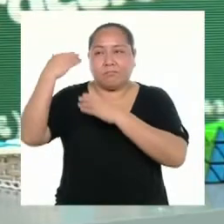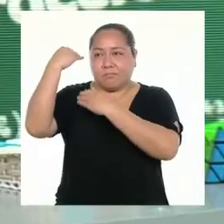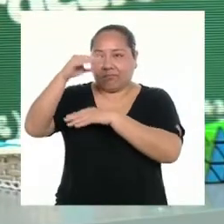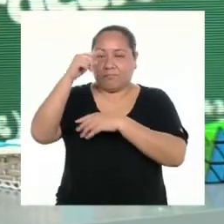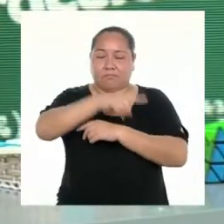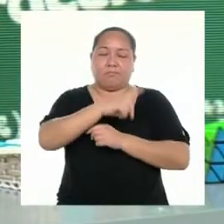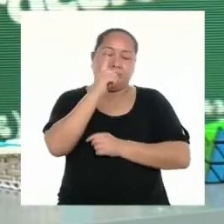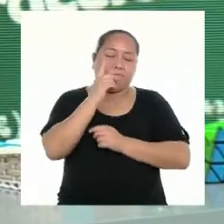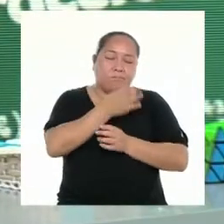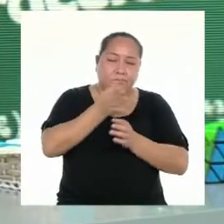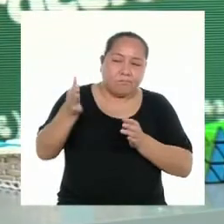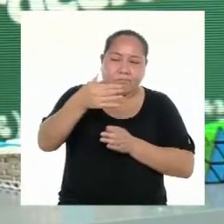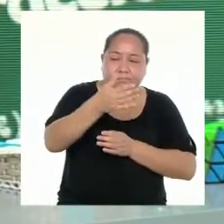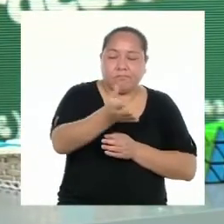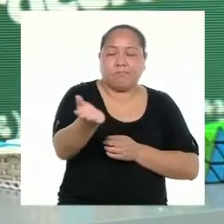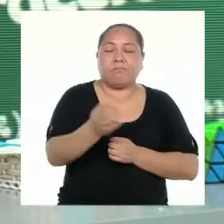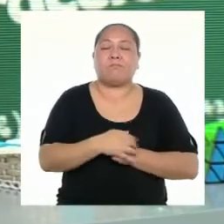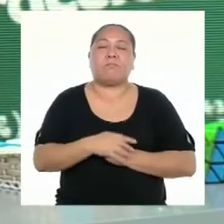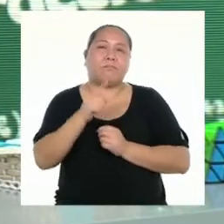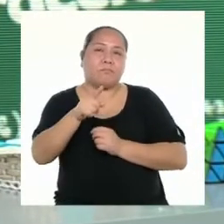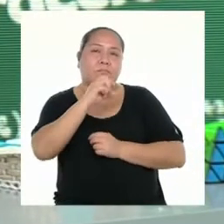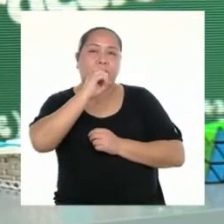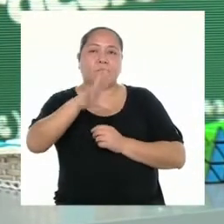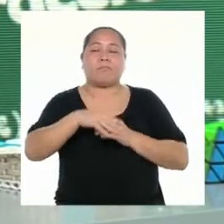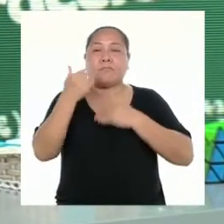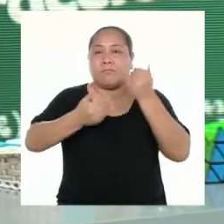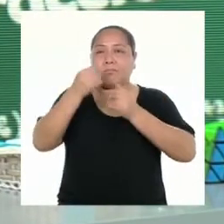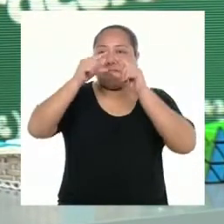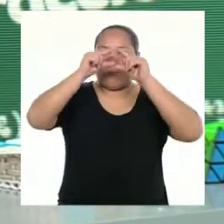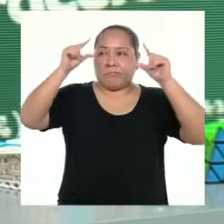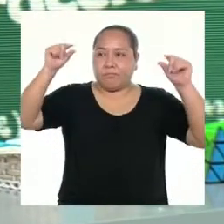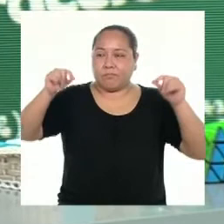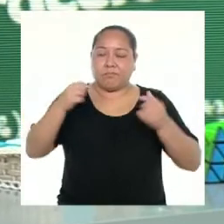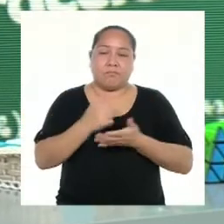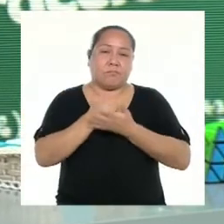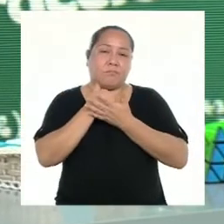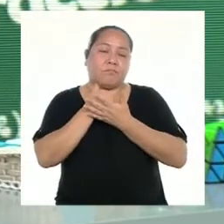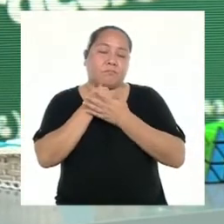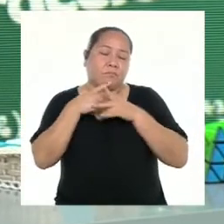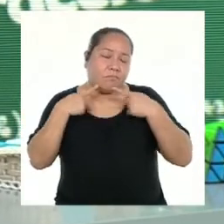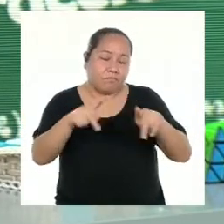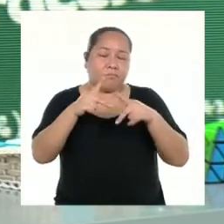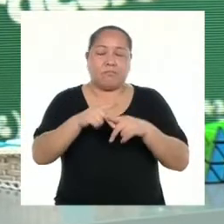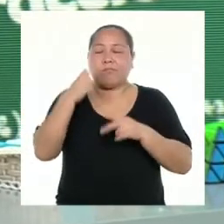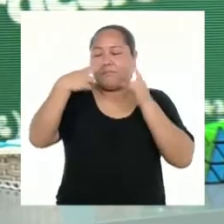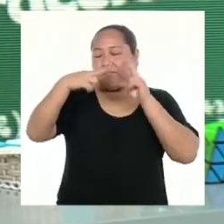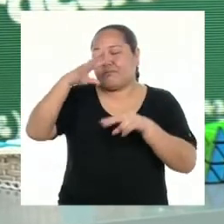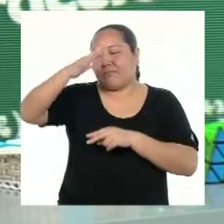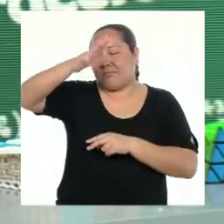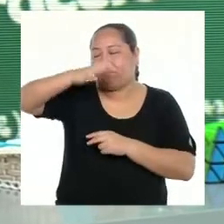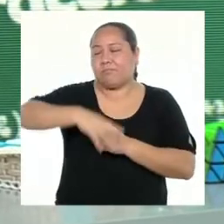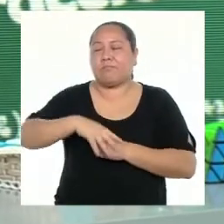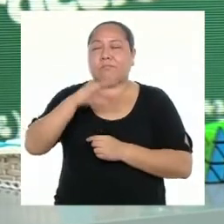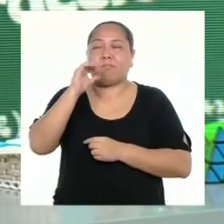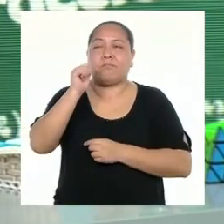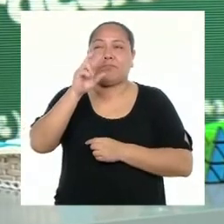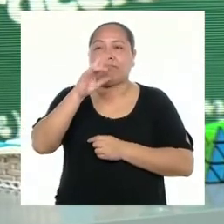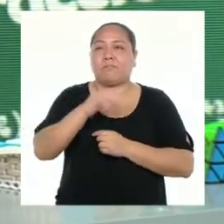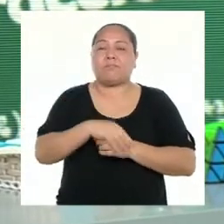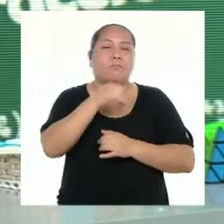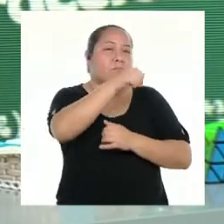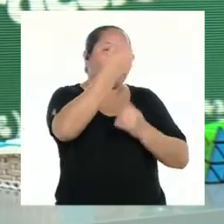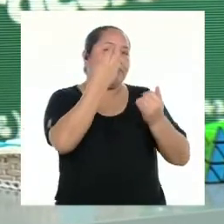Por ello, podemos afirmar que el procedimiento de las tiras nos ha permitido estimar el área. ¿Y el otro método, el de las